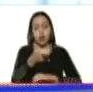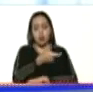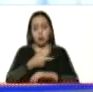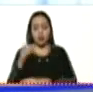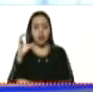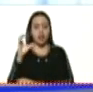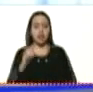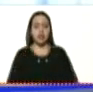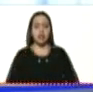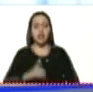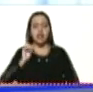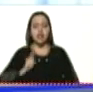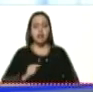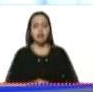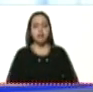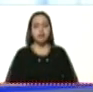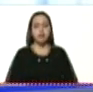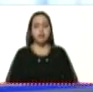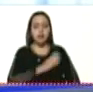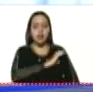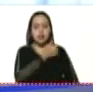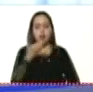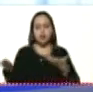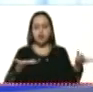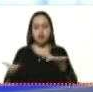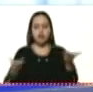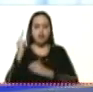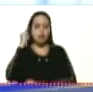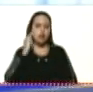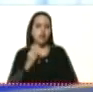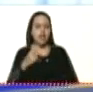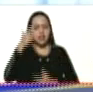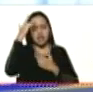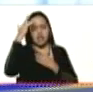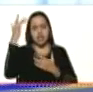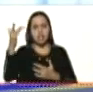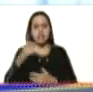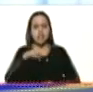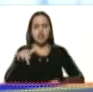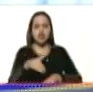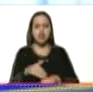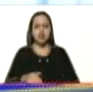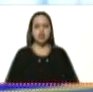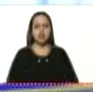Gustavo González López, director del Servicio Bolivariano de Inteligencia Nacional, SEBIN,